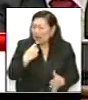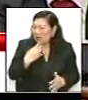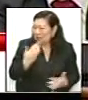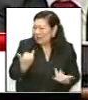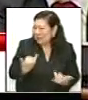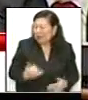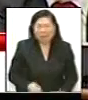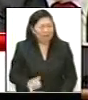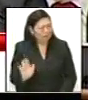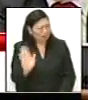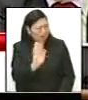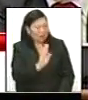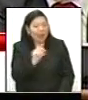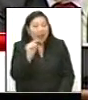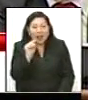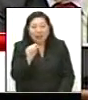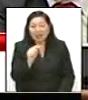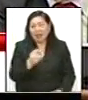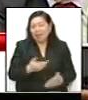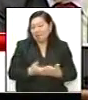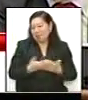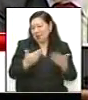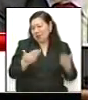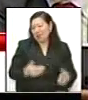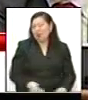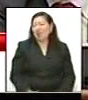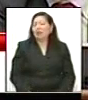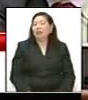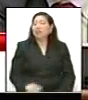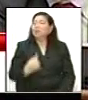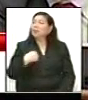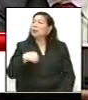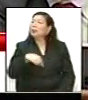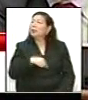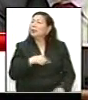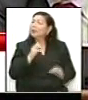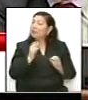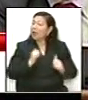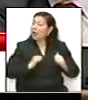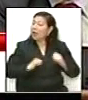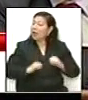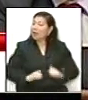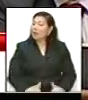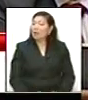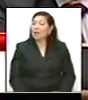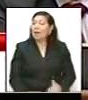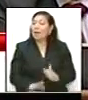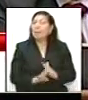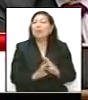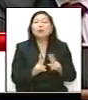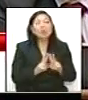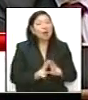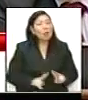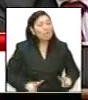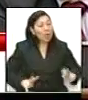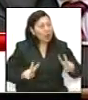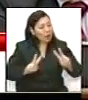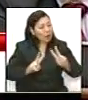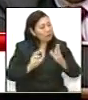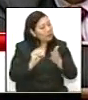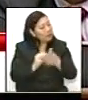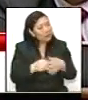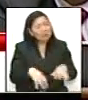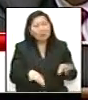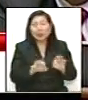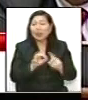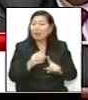señor presidente, y ahí en los medios de prensa. Nosotros actuamos en base a valores y principios, y